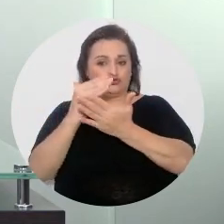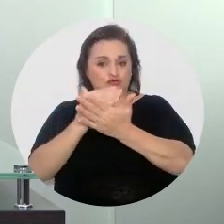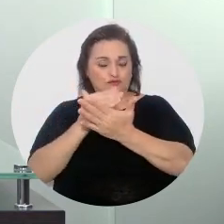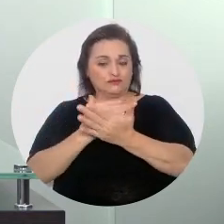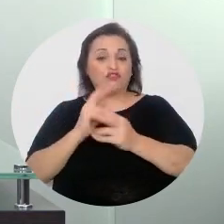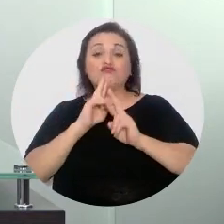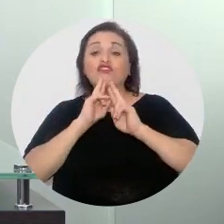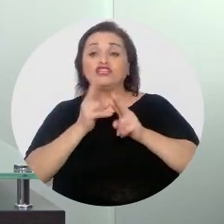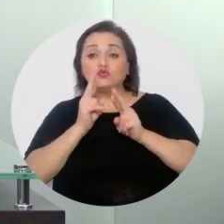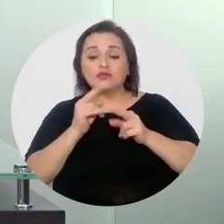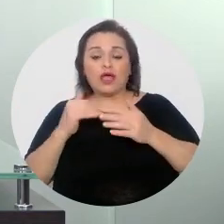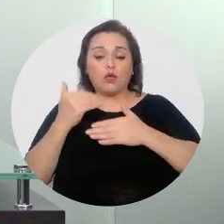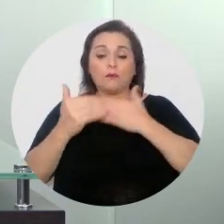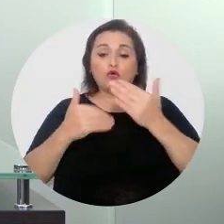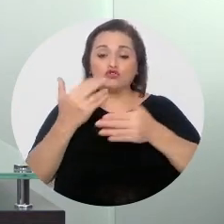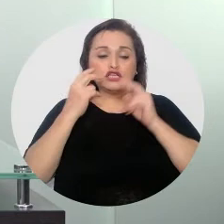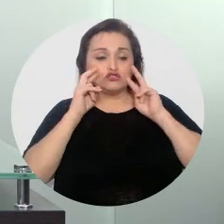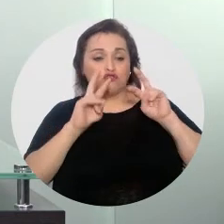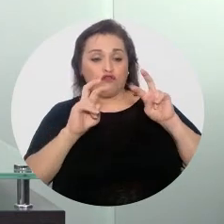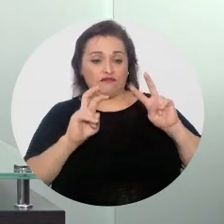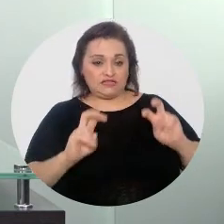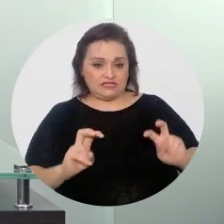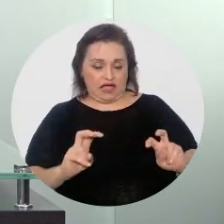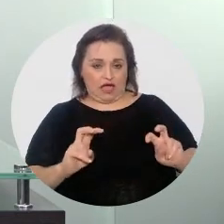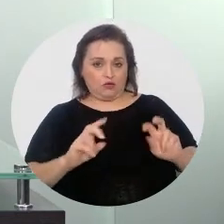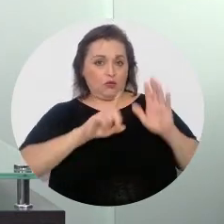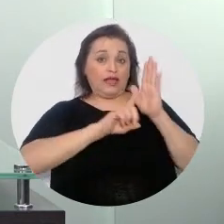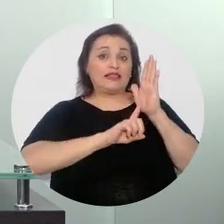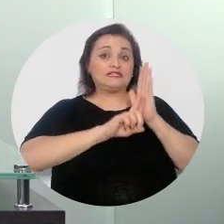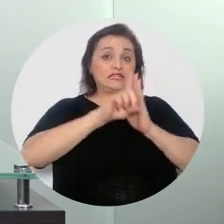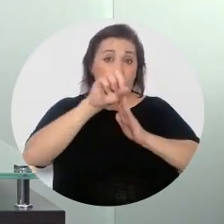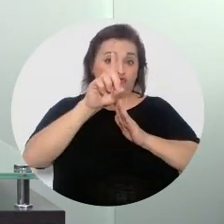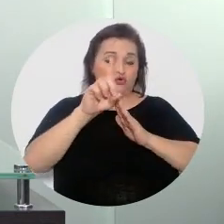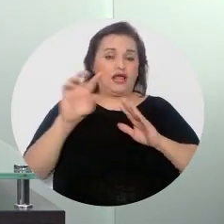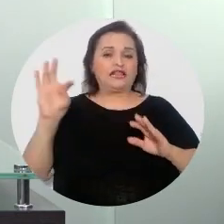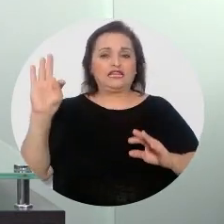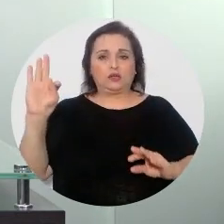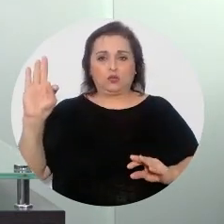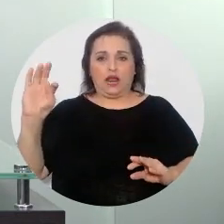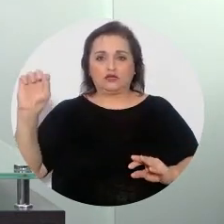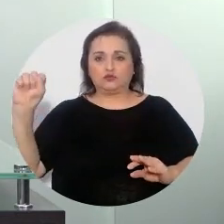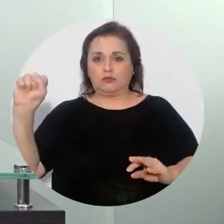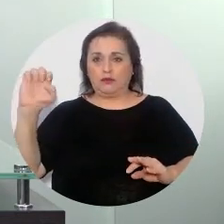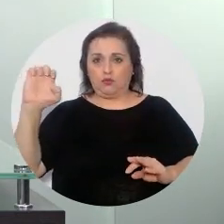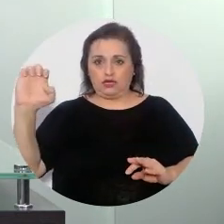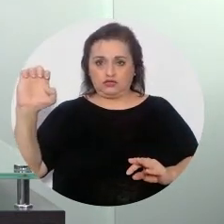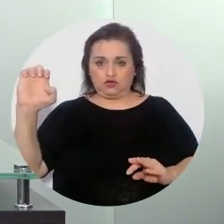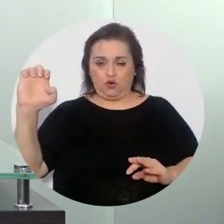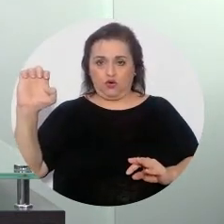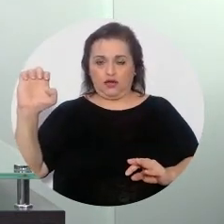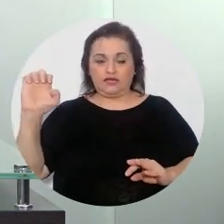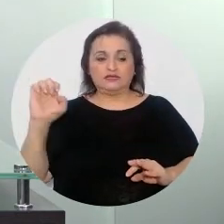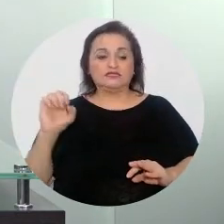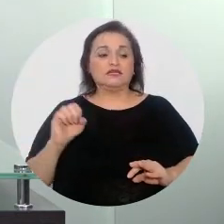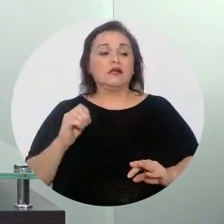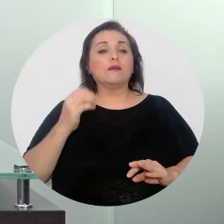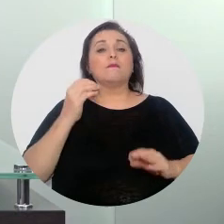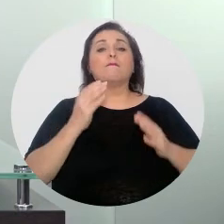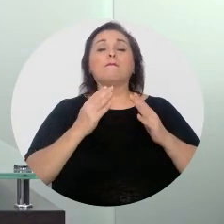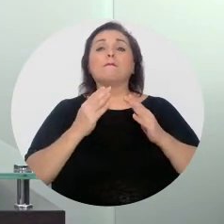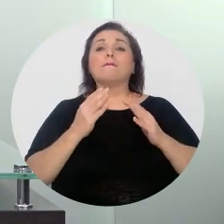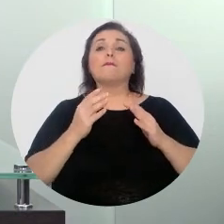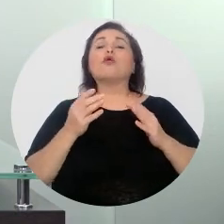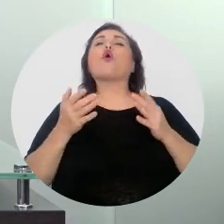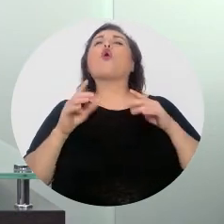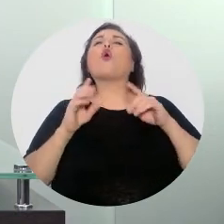al resultado del proceso de revisión que sobre este aspecto desarrolla el Tribunal Supremo de Elecciones